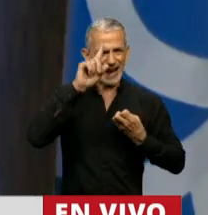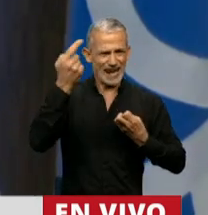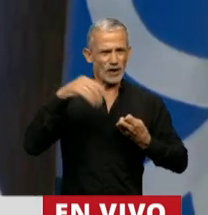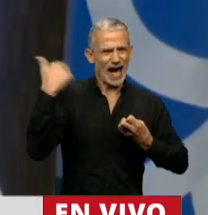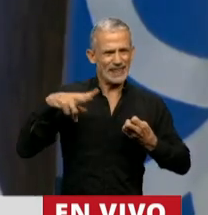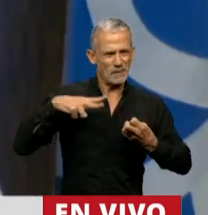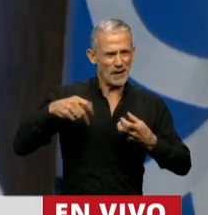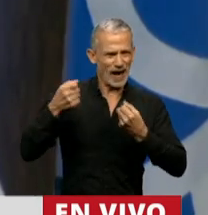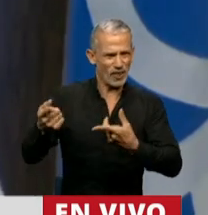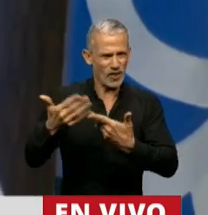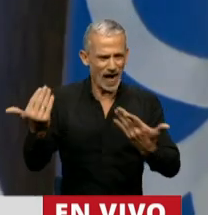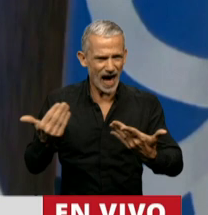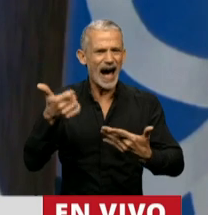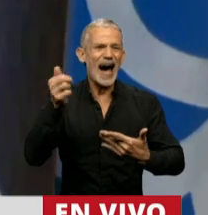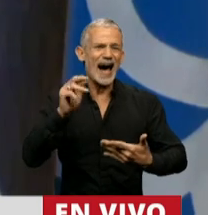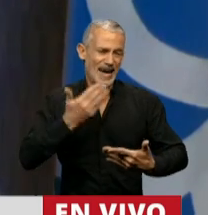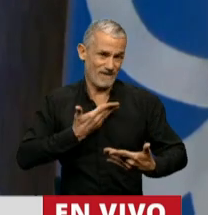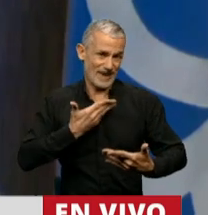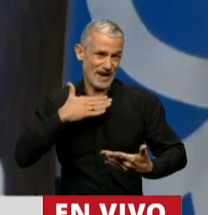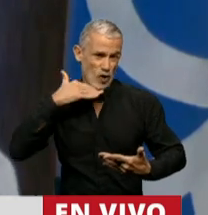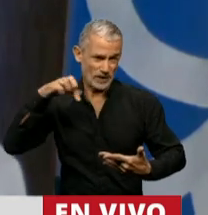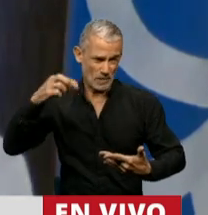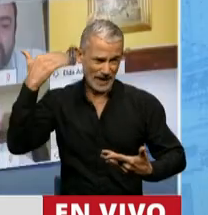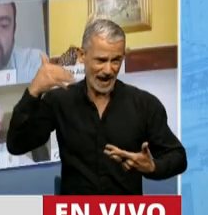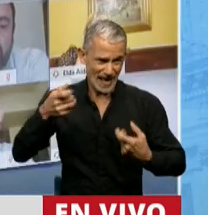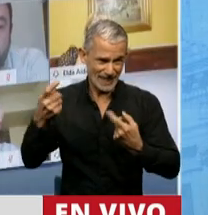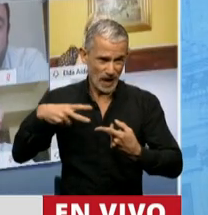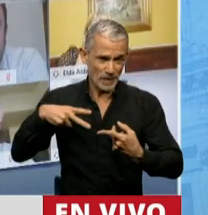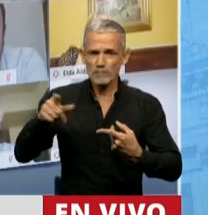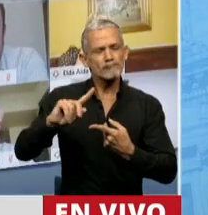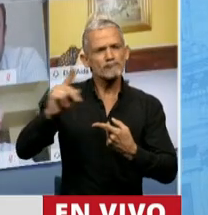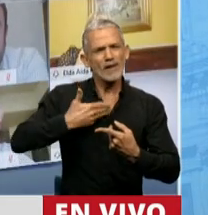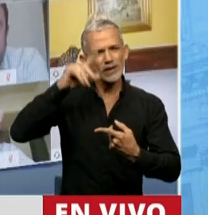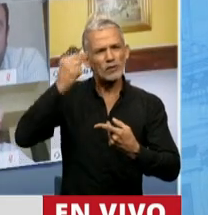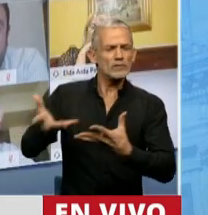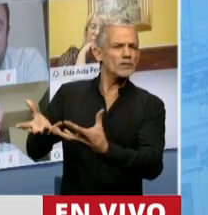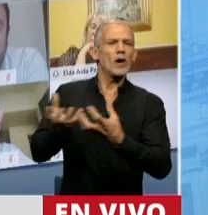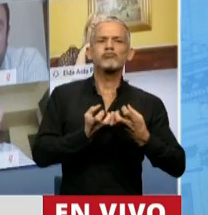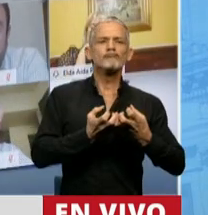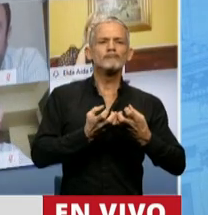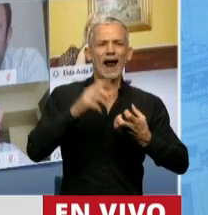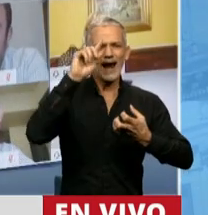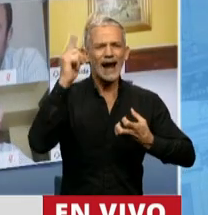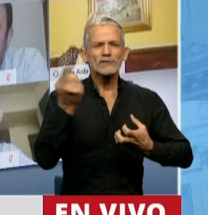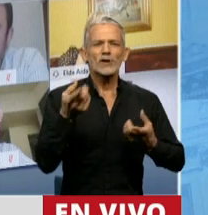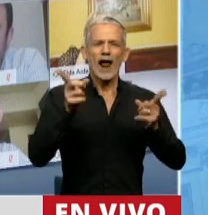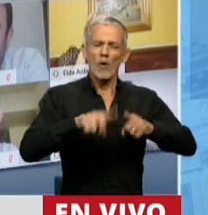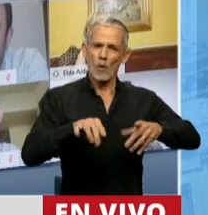sido privatizado a través de las AFJP. Y la realidad es que cuando se